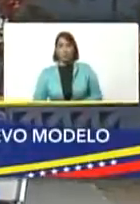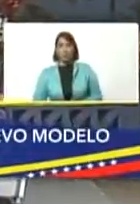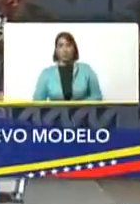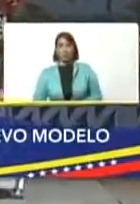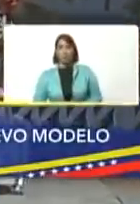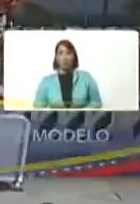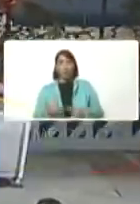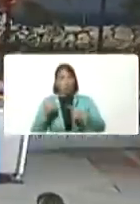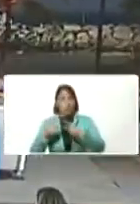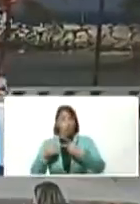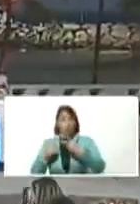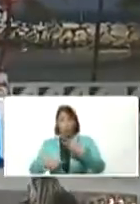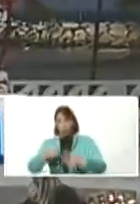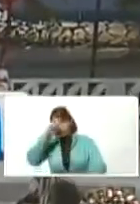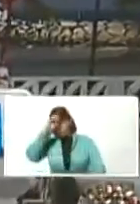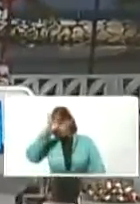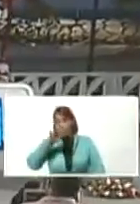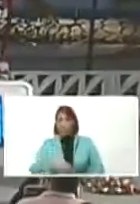Y de otros minerales.